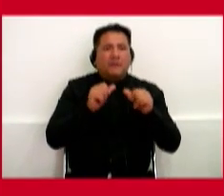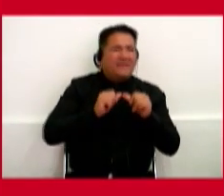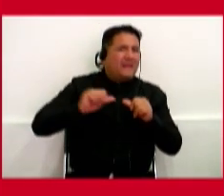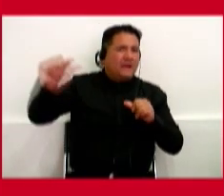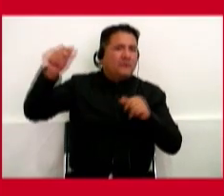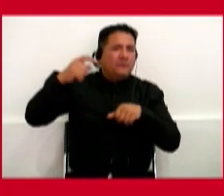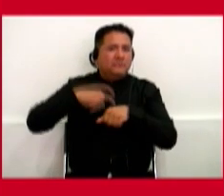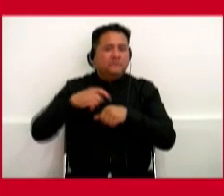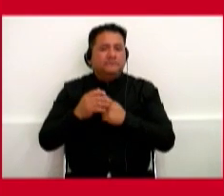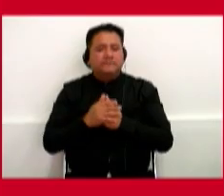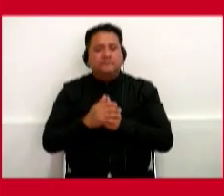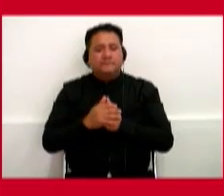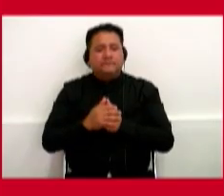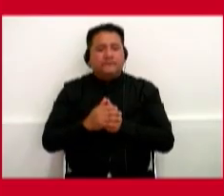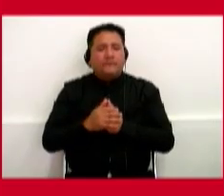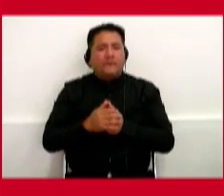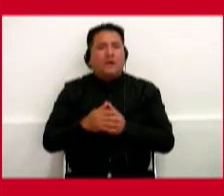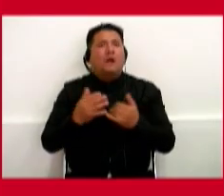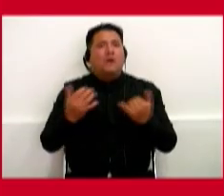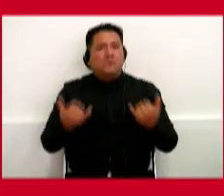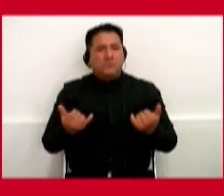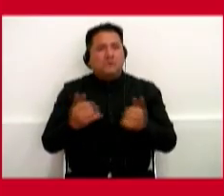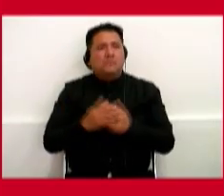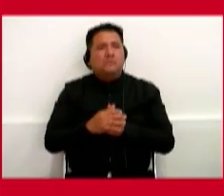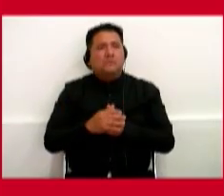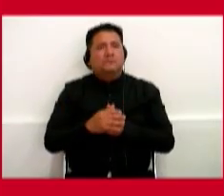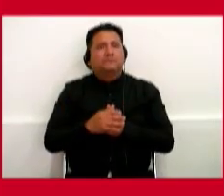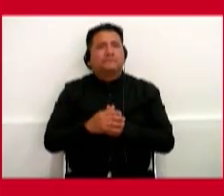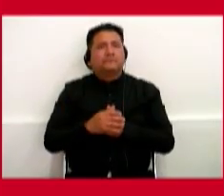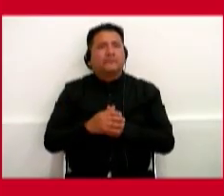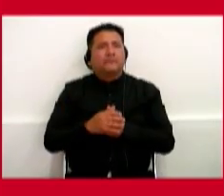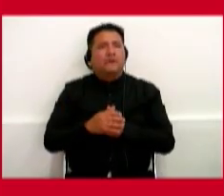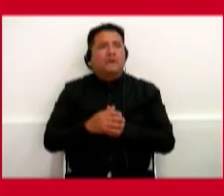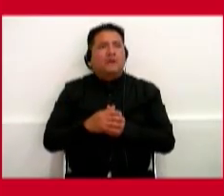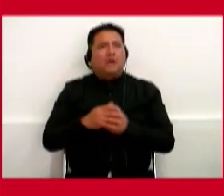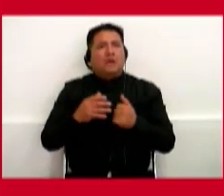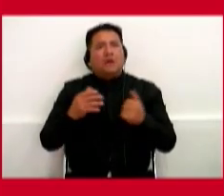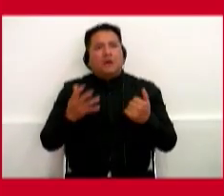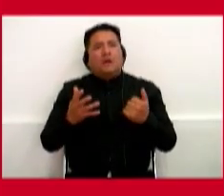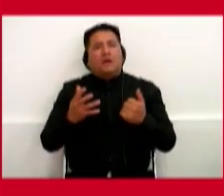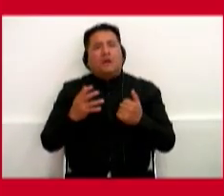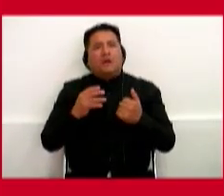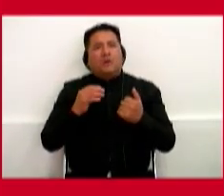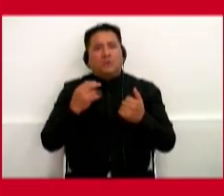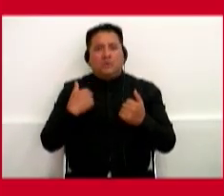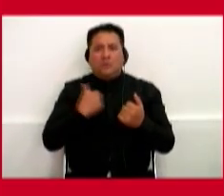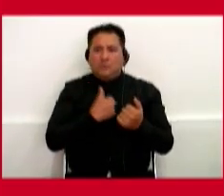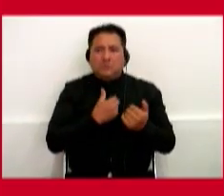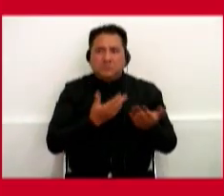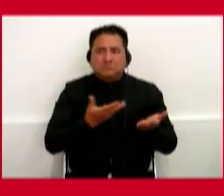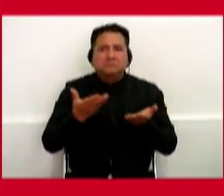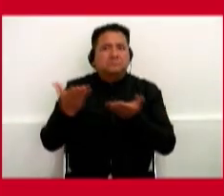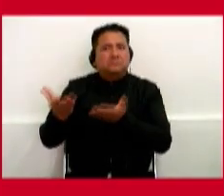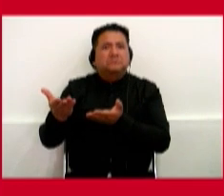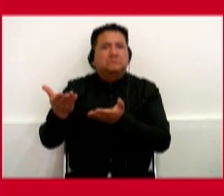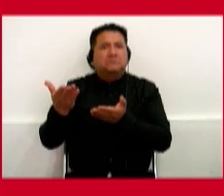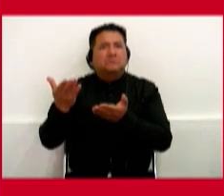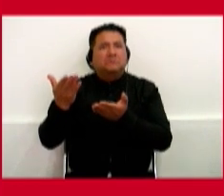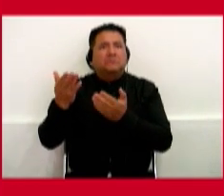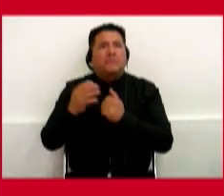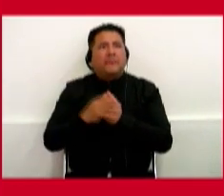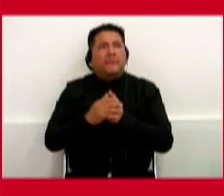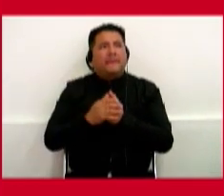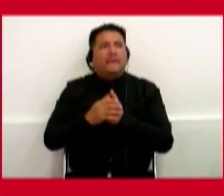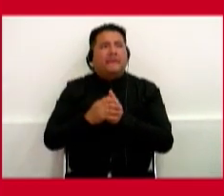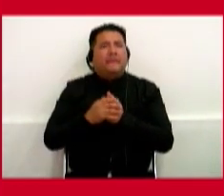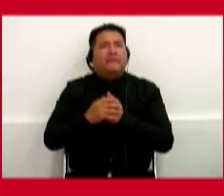En general, la metodología, ya llevándolo a aspectos aplicados, parte de una definición básica que